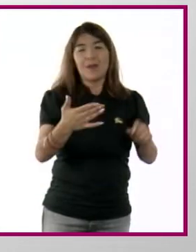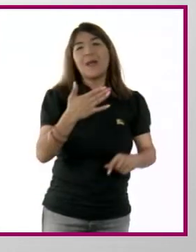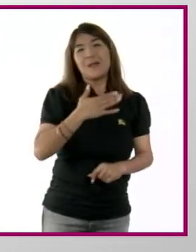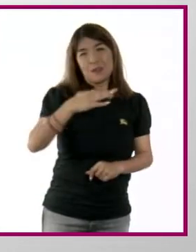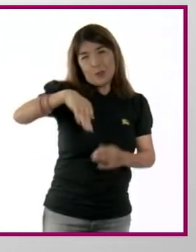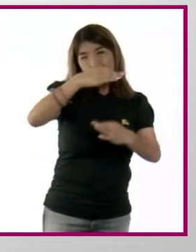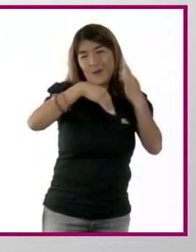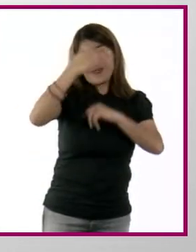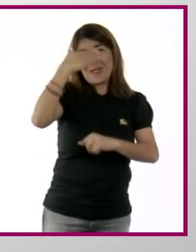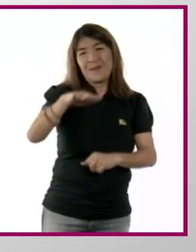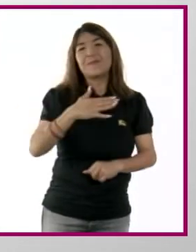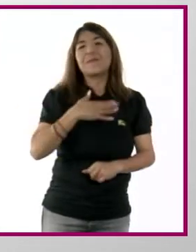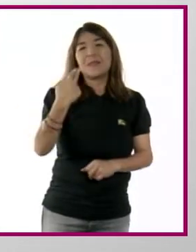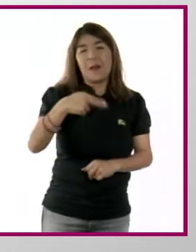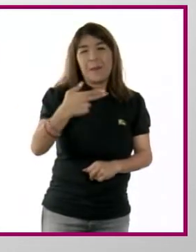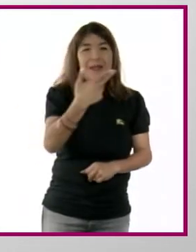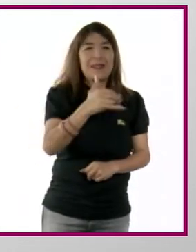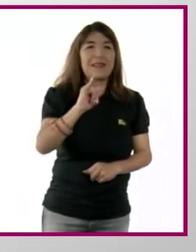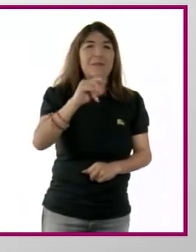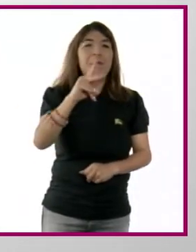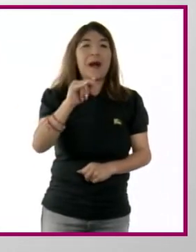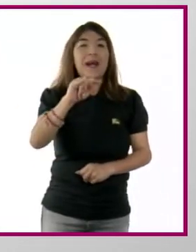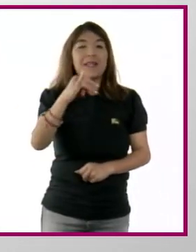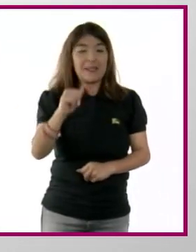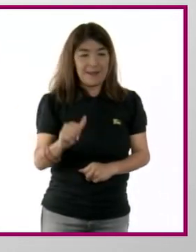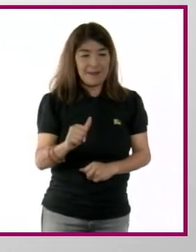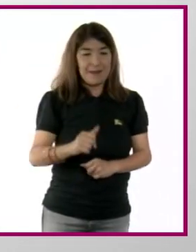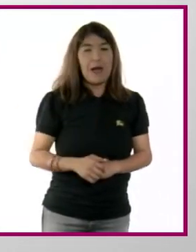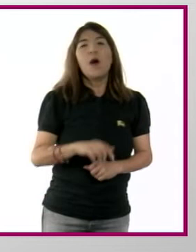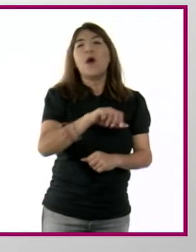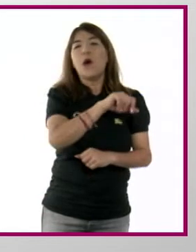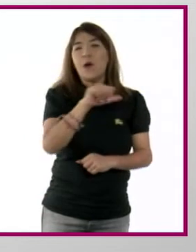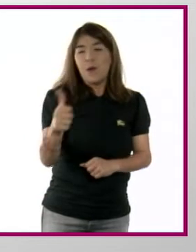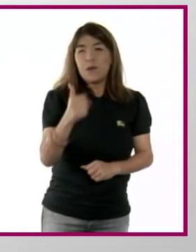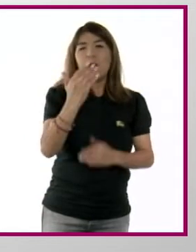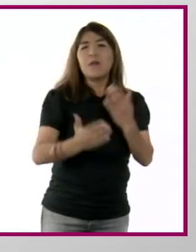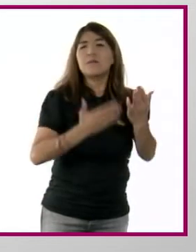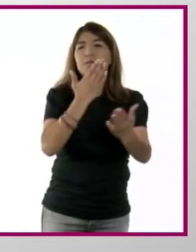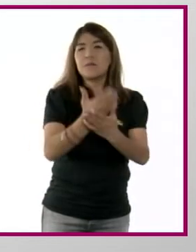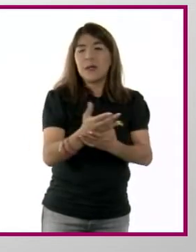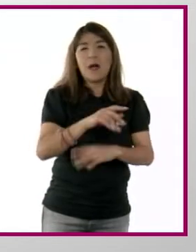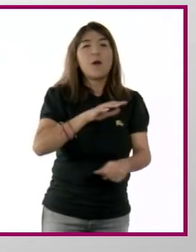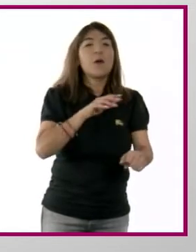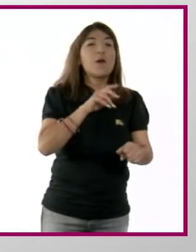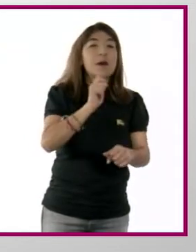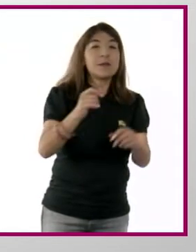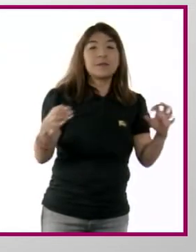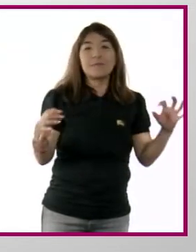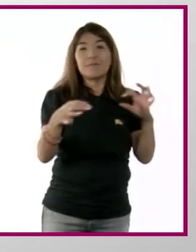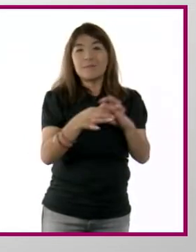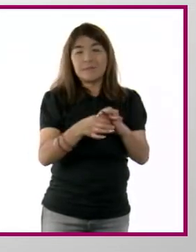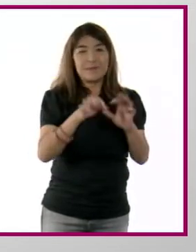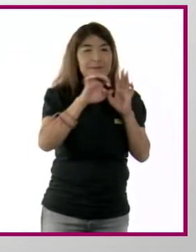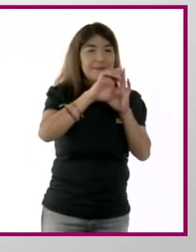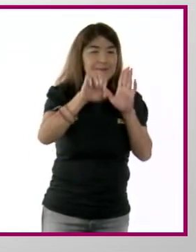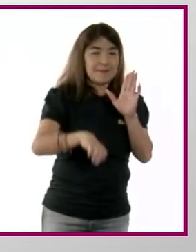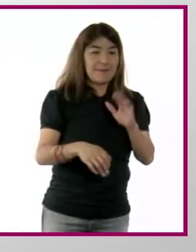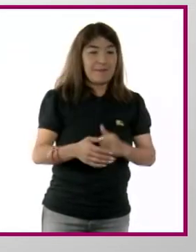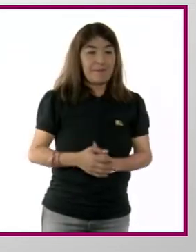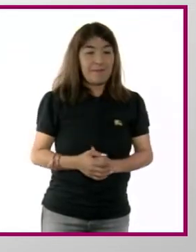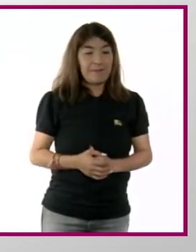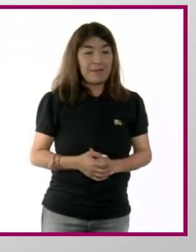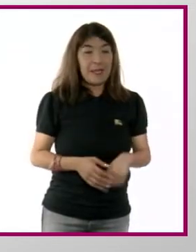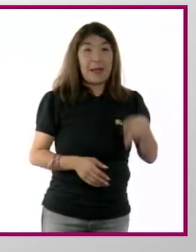Hipatia. Tenemos también la implicación, que nos dice que una proposición implica otra. Por ejemplo, si P